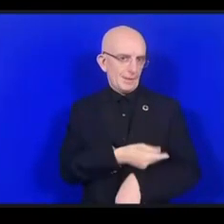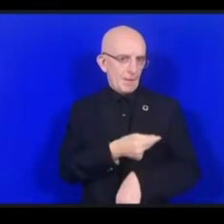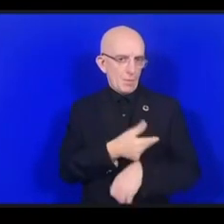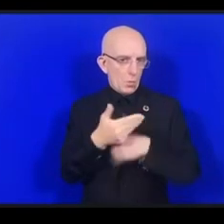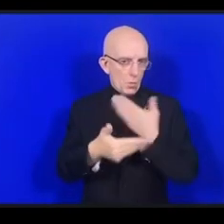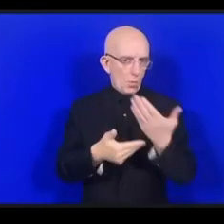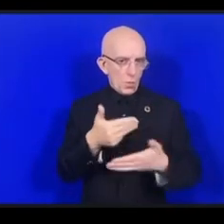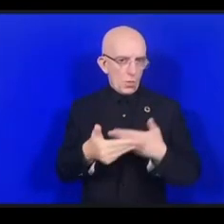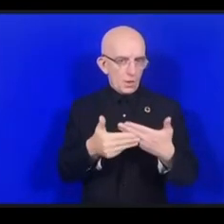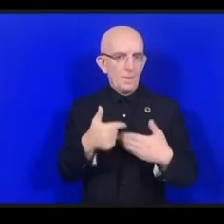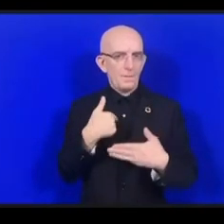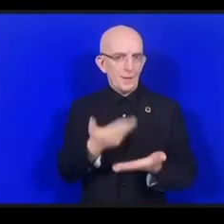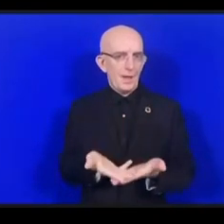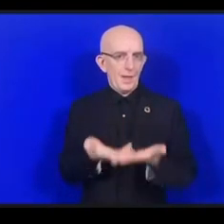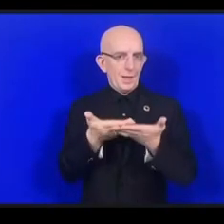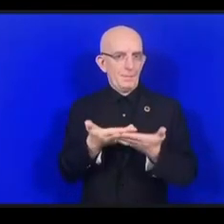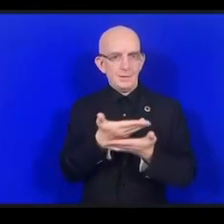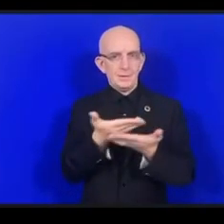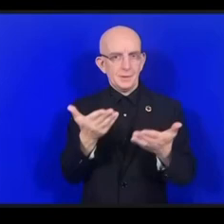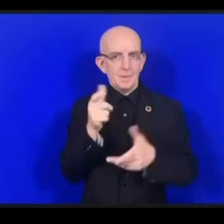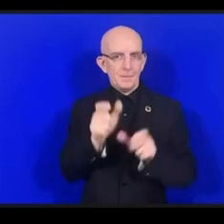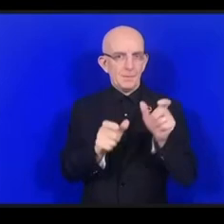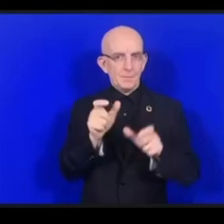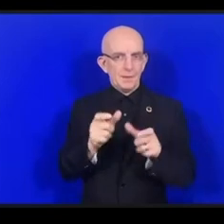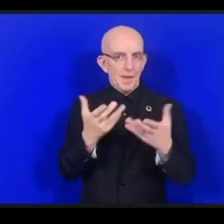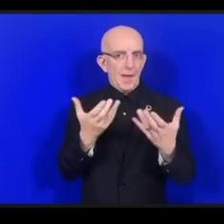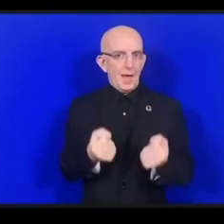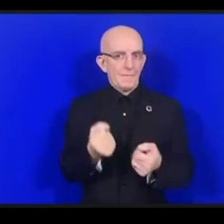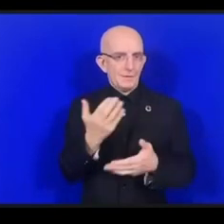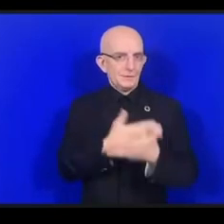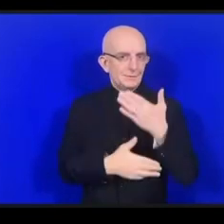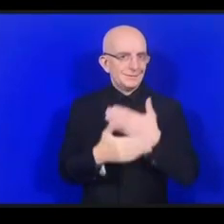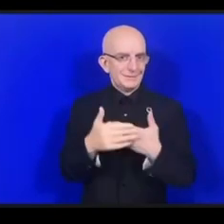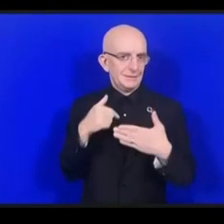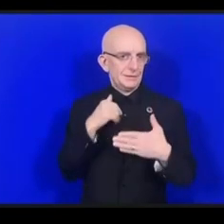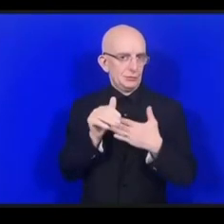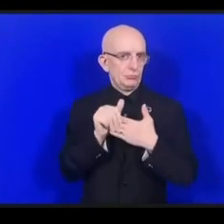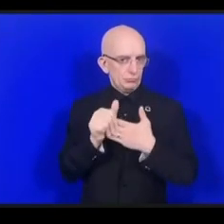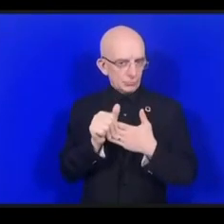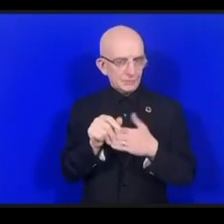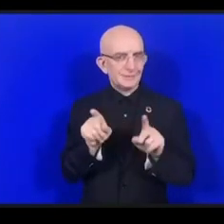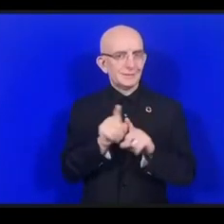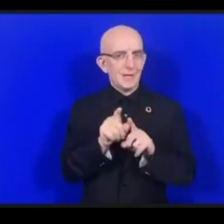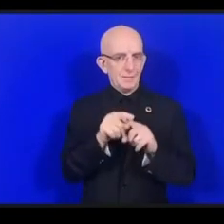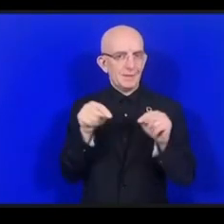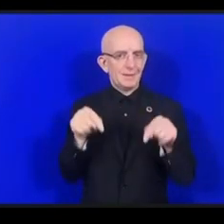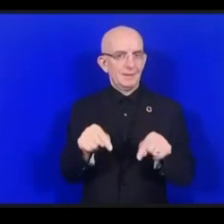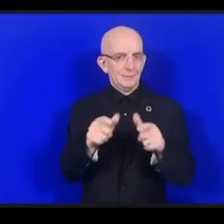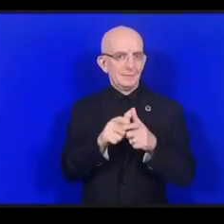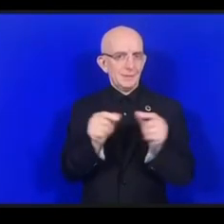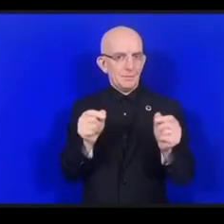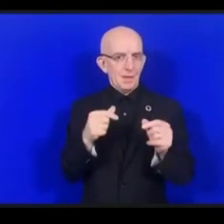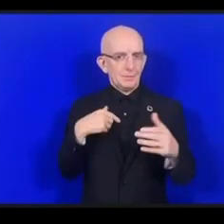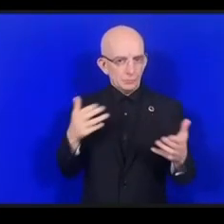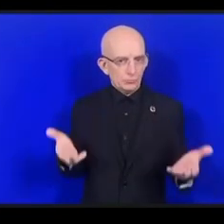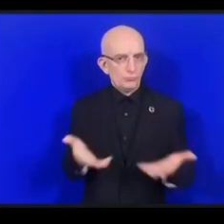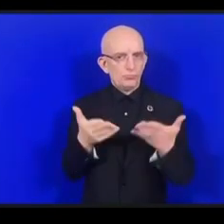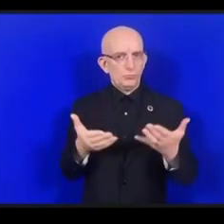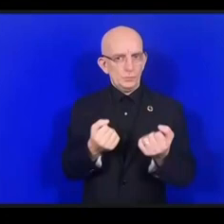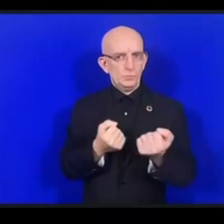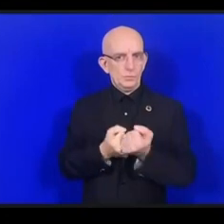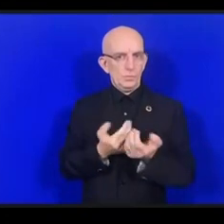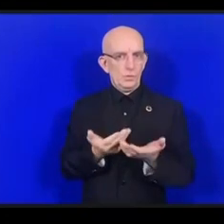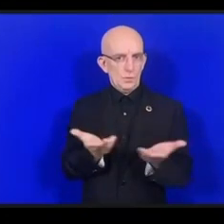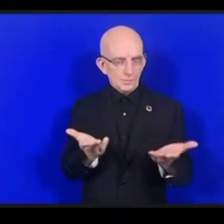con discapacidades y trabajo en este ámbito en Japón después de mi accidente